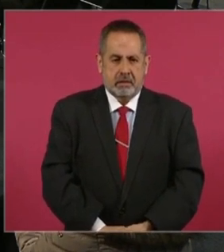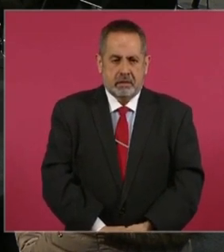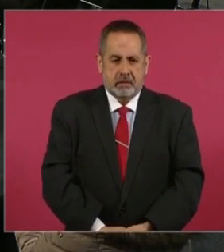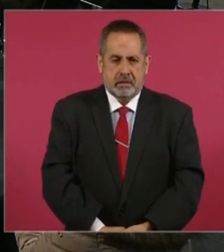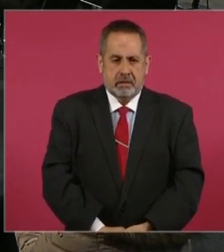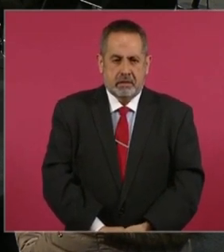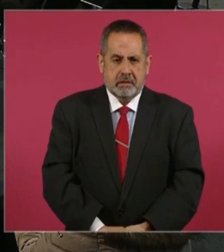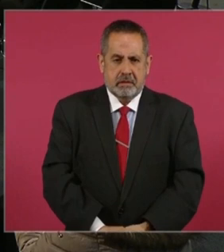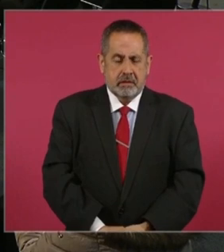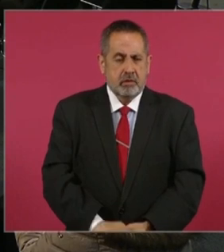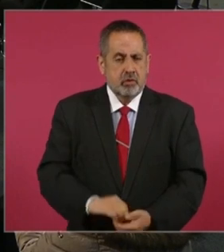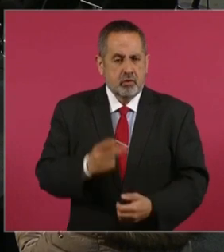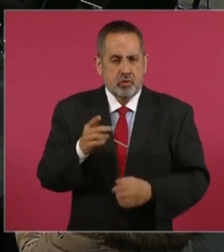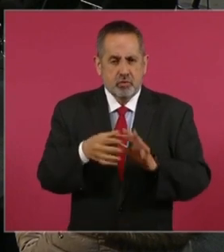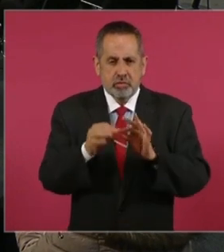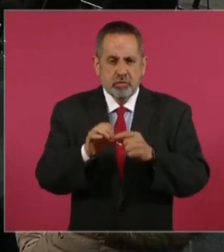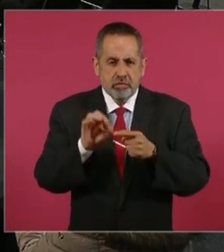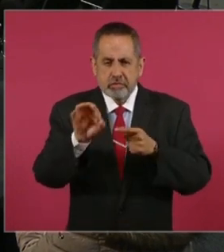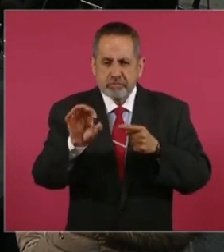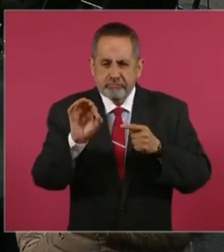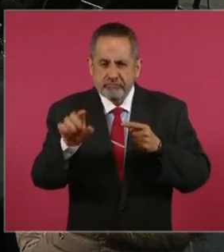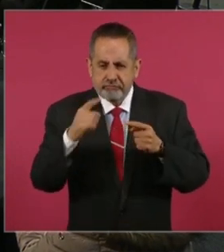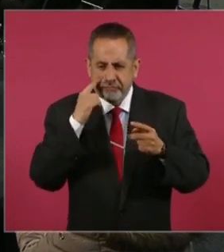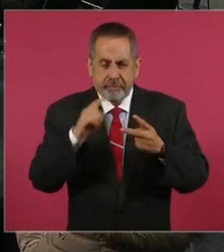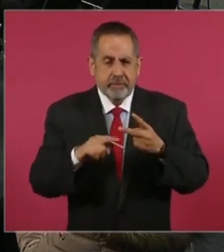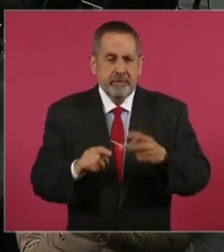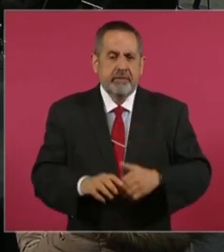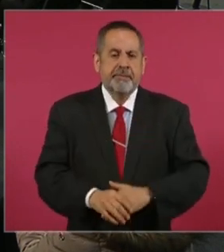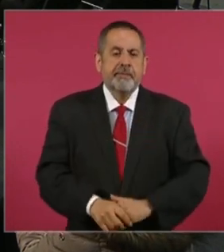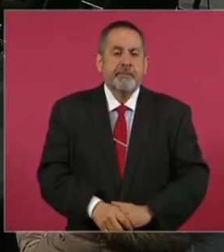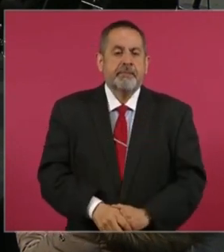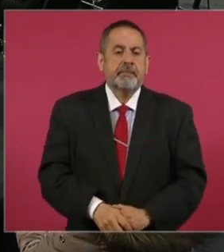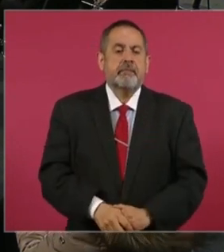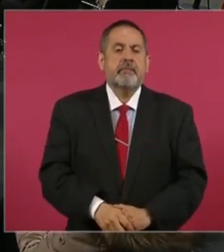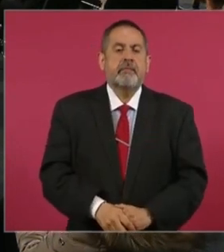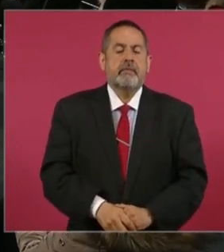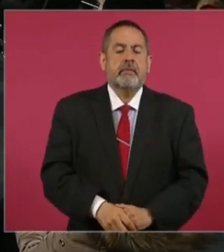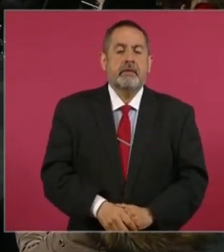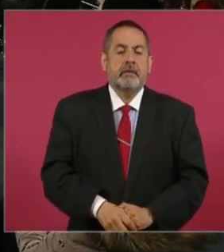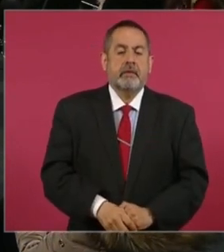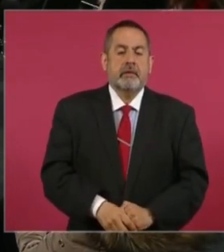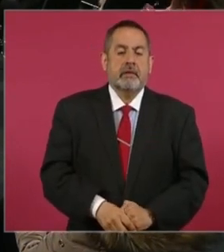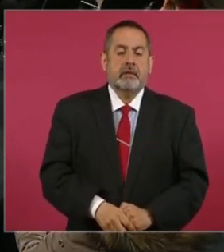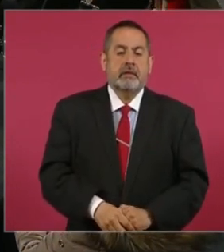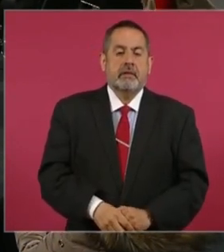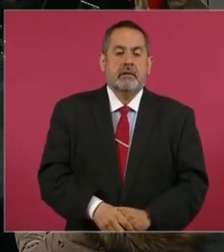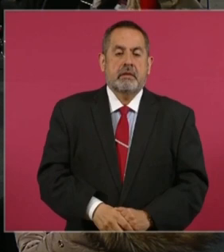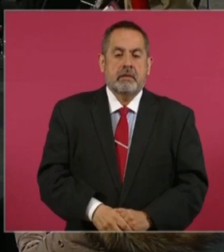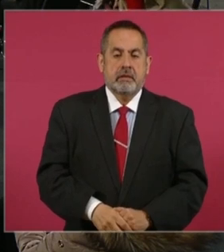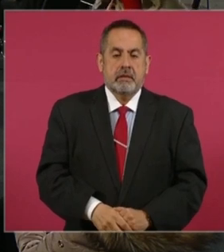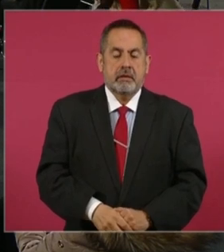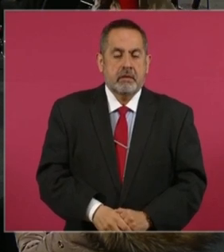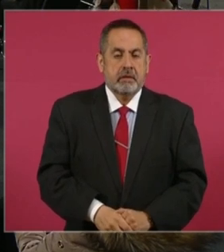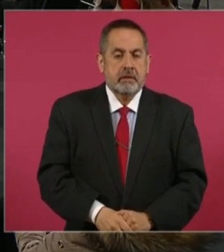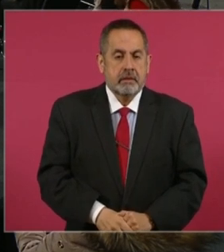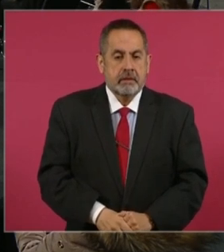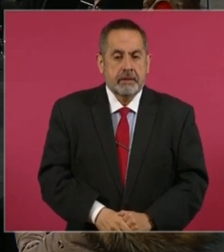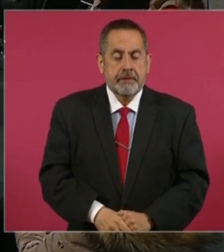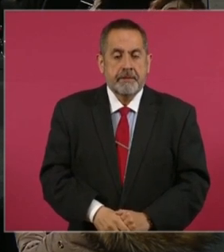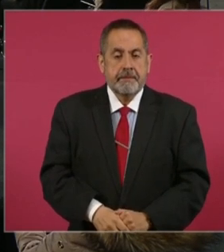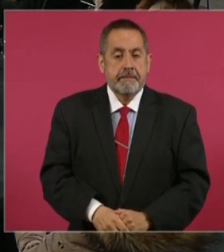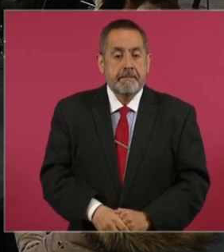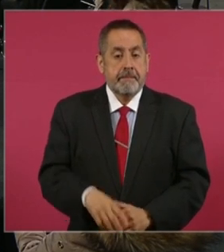reportaje. ¿Quién es la fuente? Porque la fuente de los tres reportajes es la misma. La principal fuente de